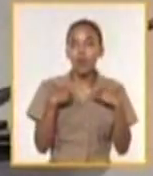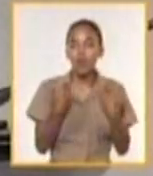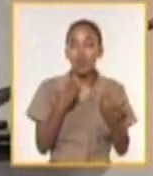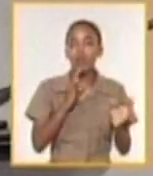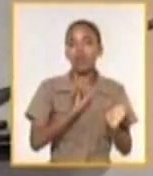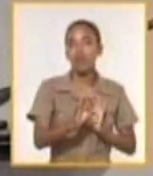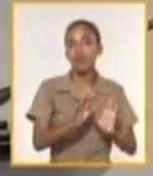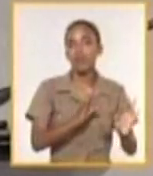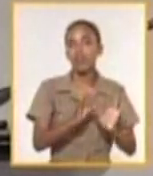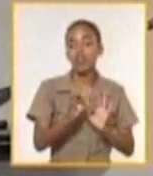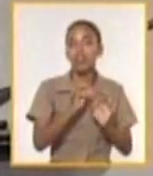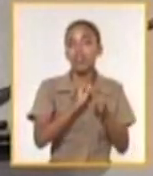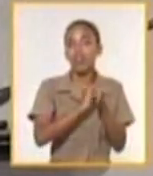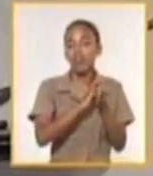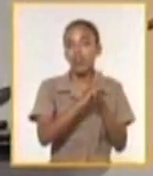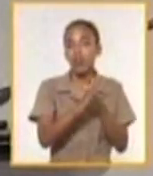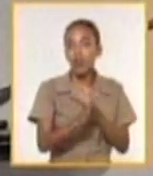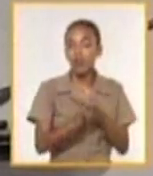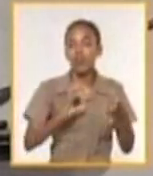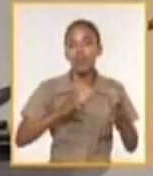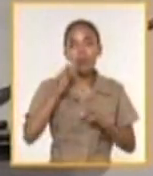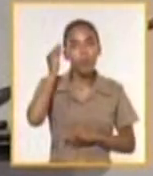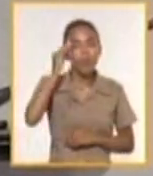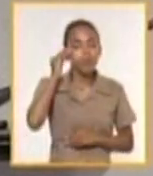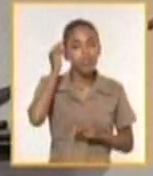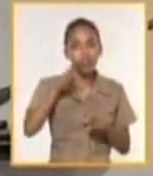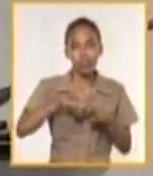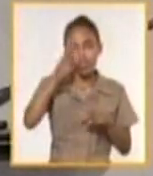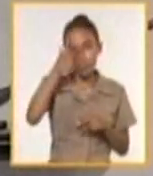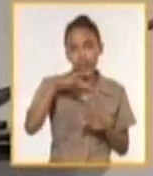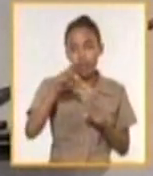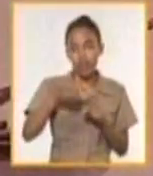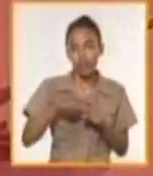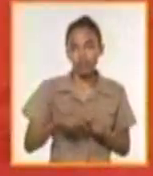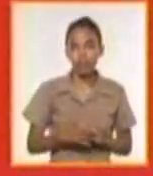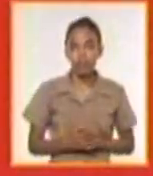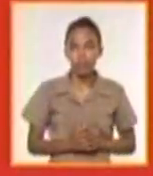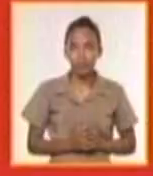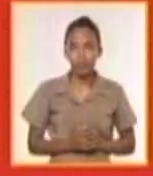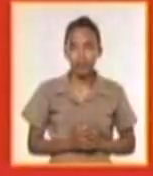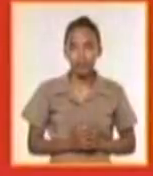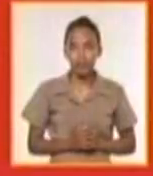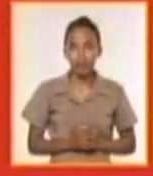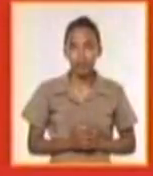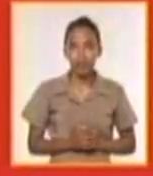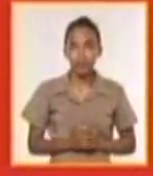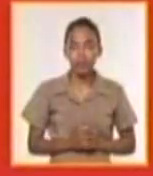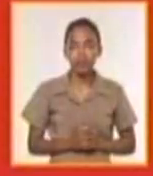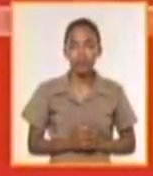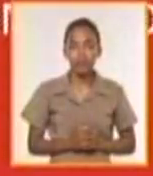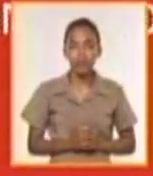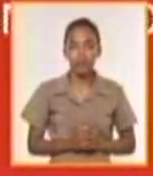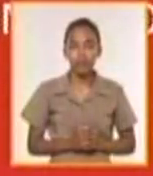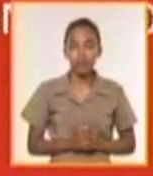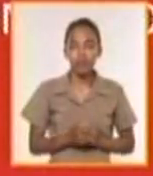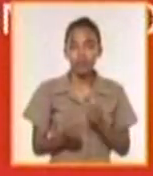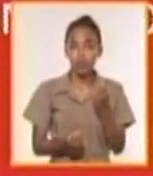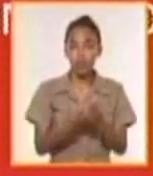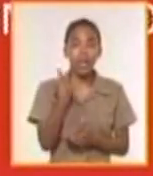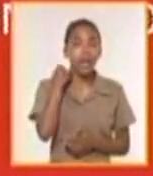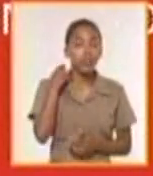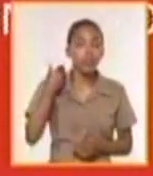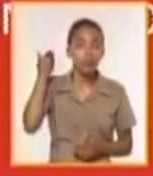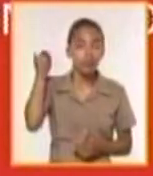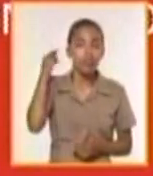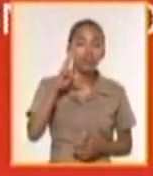la obra y del pensamiento de Armando Har se fue nuestra mesa redonda. Desde su fundación en 2011, el